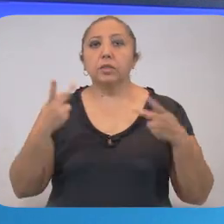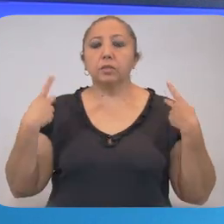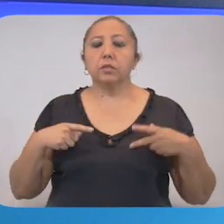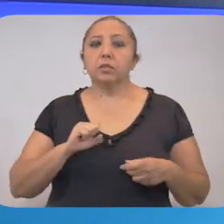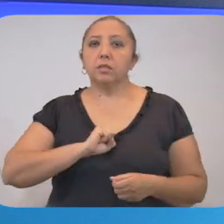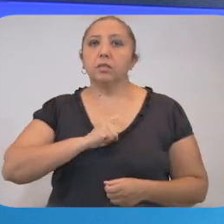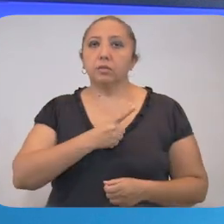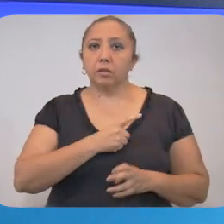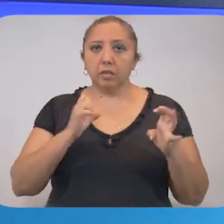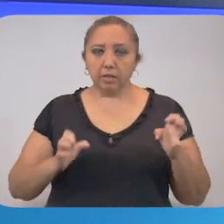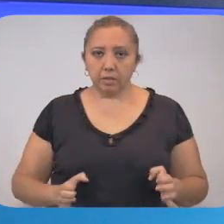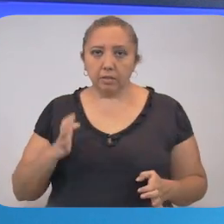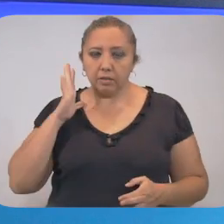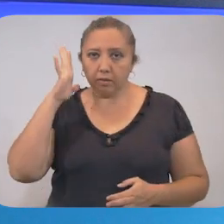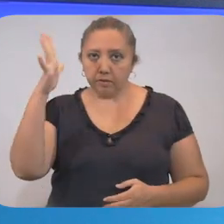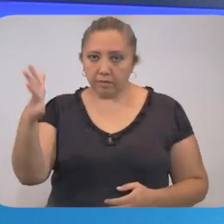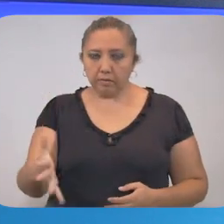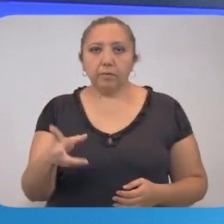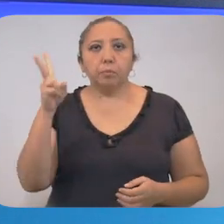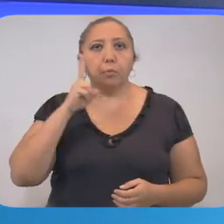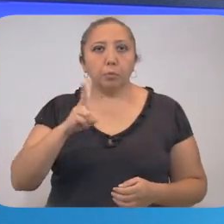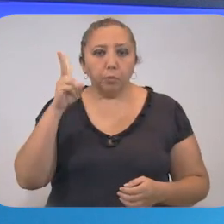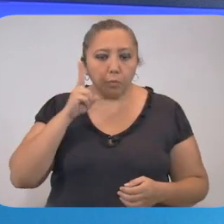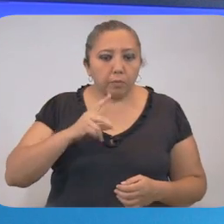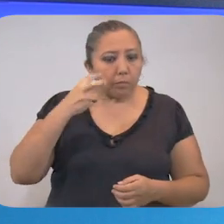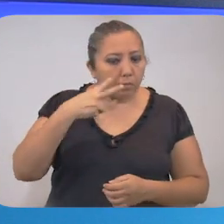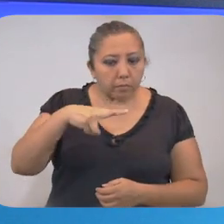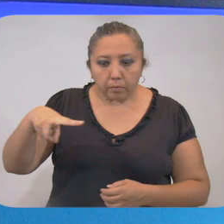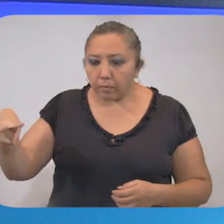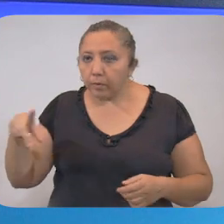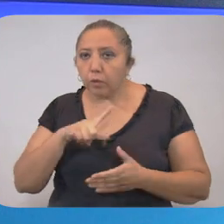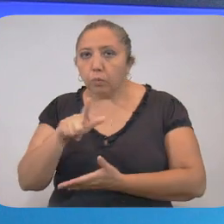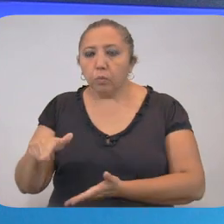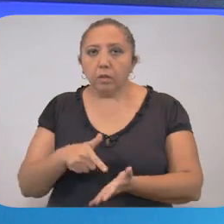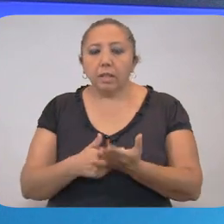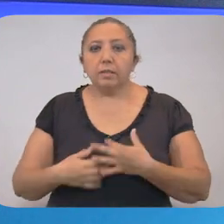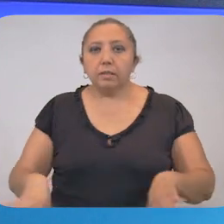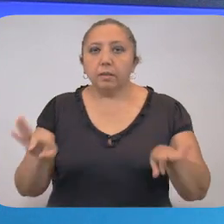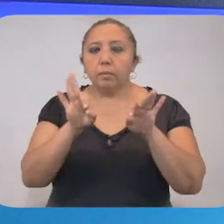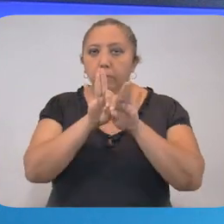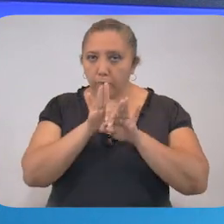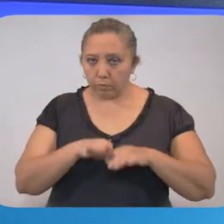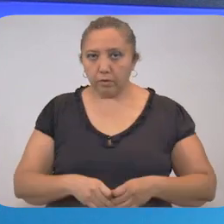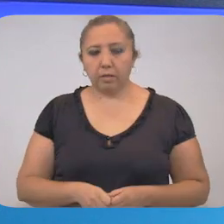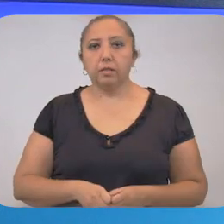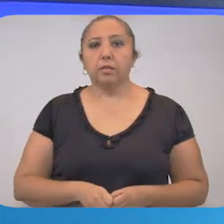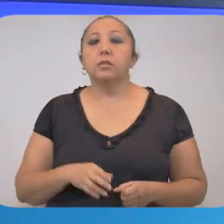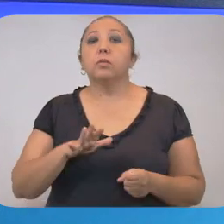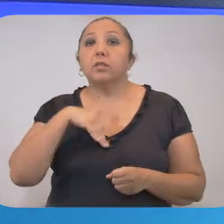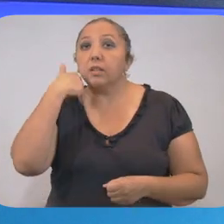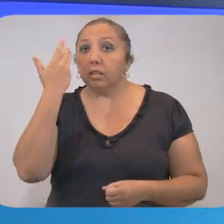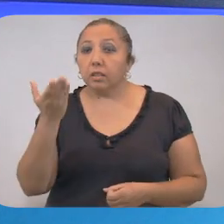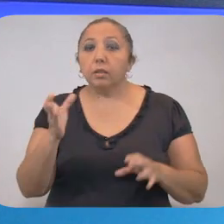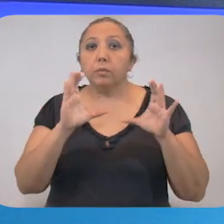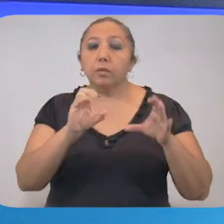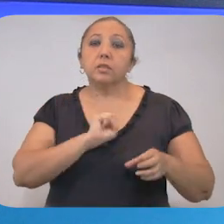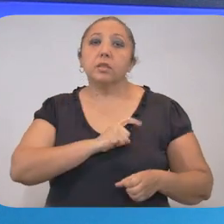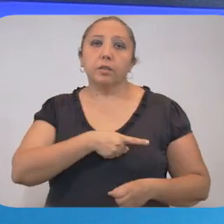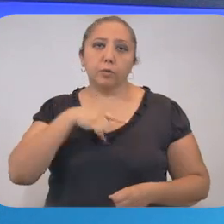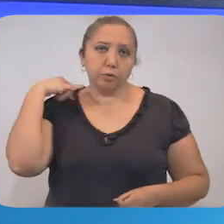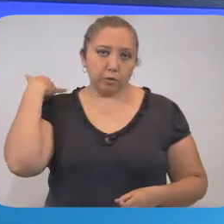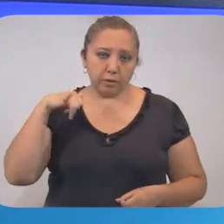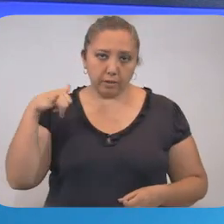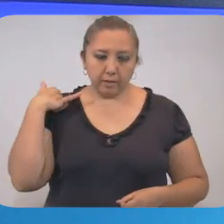personal de salud estará aplicando pruebas para detectar coronavirus en lugares determinados y estratégicos, con el objetivo de proteger la salud